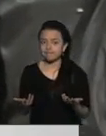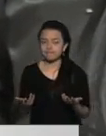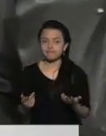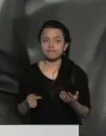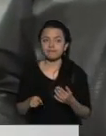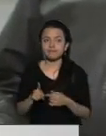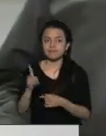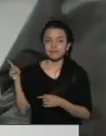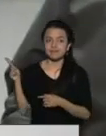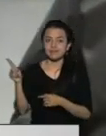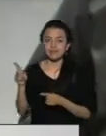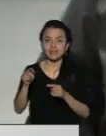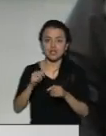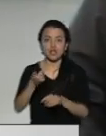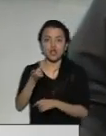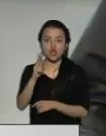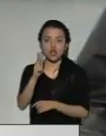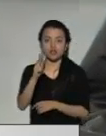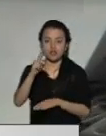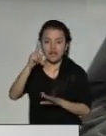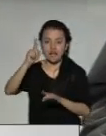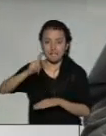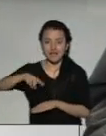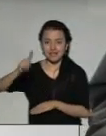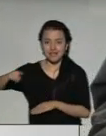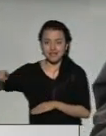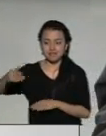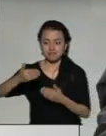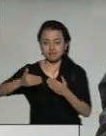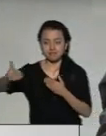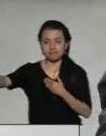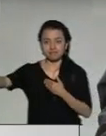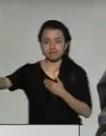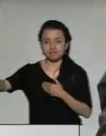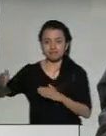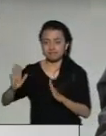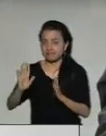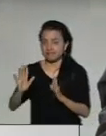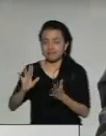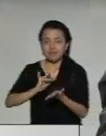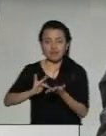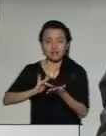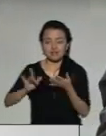nacional prorrogó por 12 meses la situación de desastre justamente nacional. Es